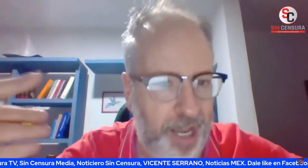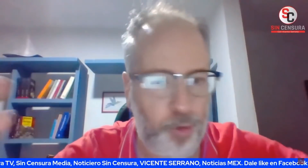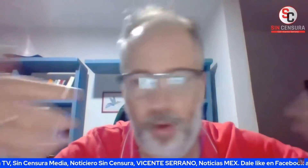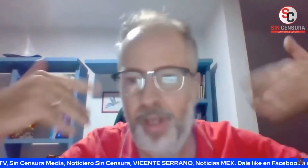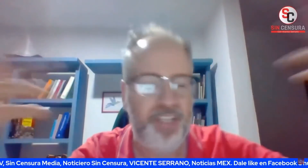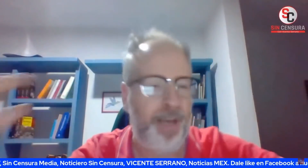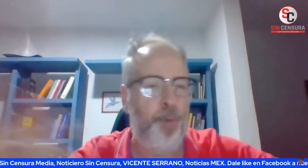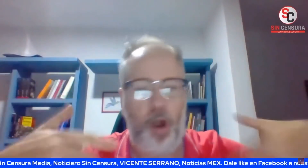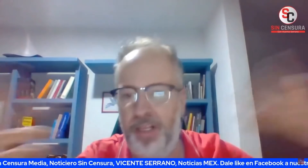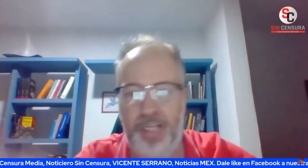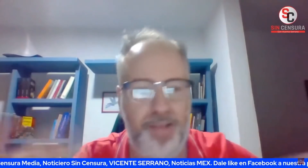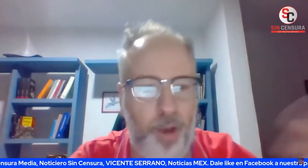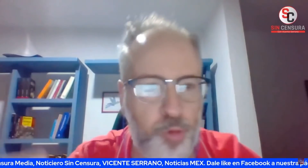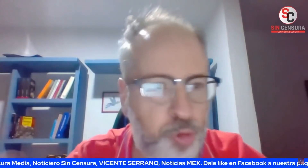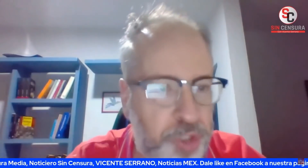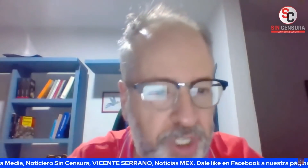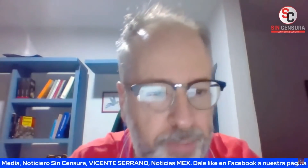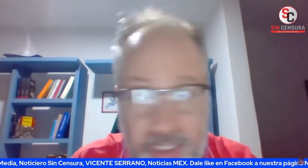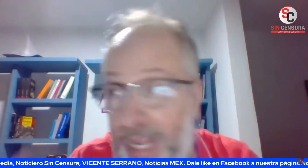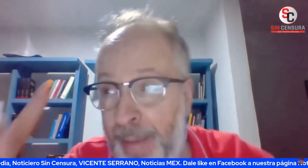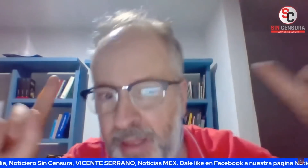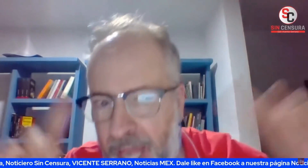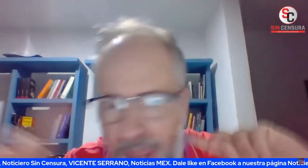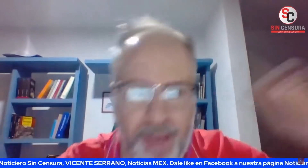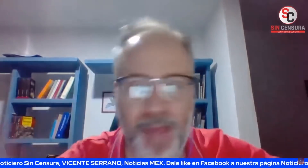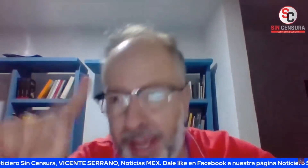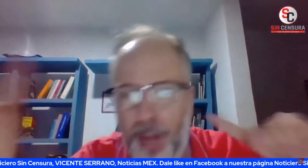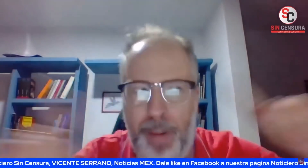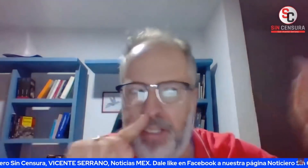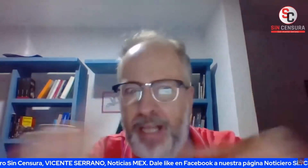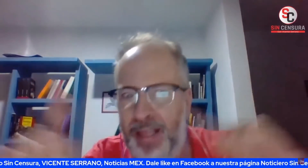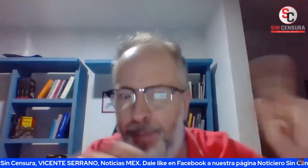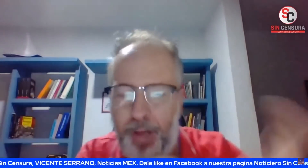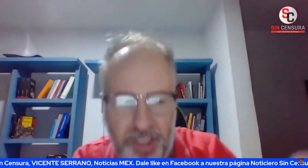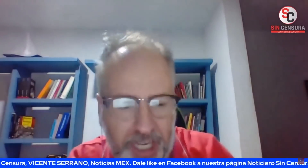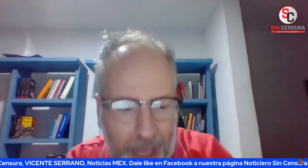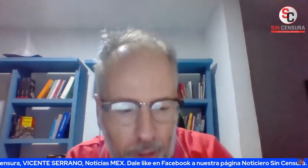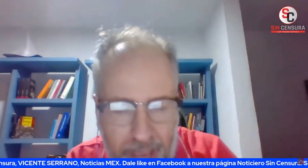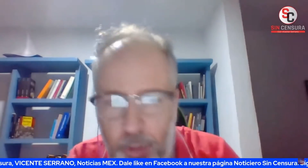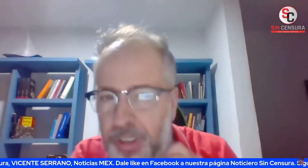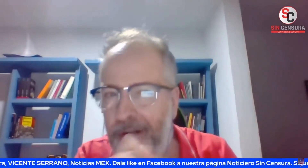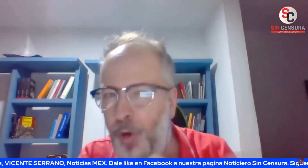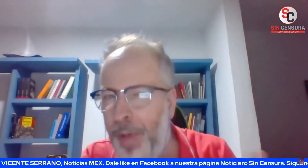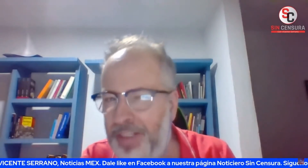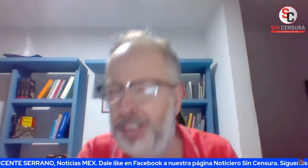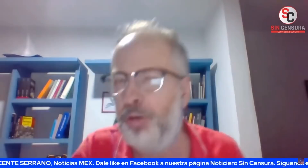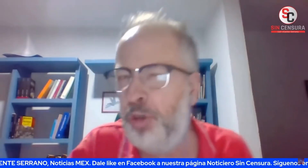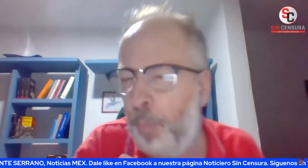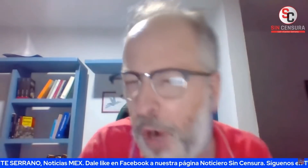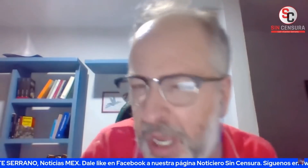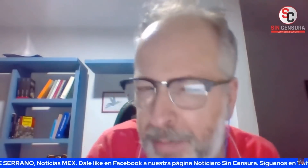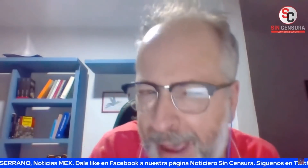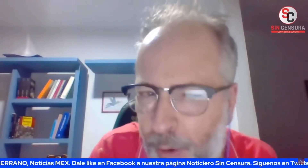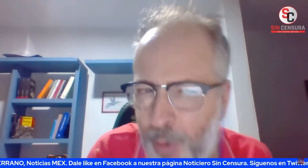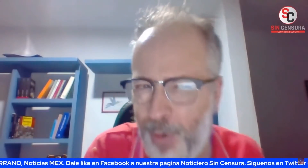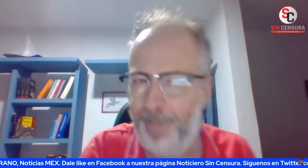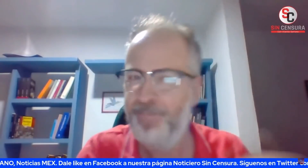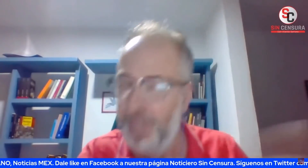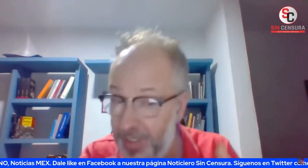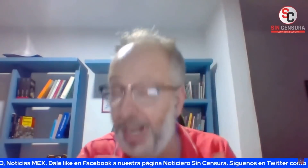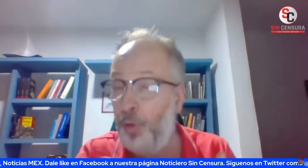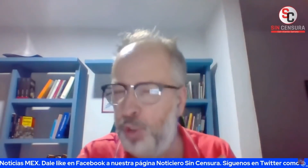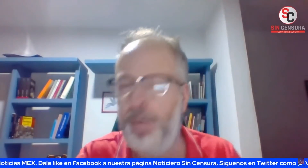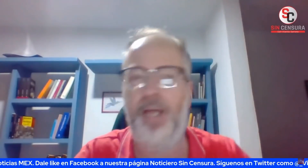zambornitas, diría yo, zambornitas que andan con sus chismes de que me enteré que el presidente, porque he checado que ha ido 5 veces, entonces yo por ahí veo,